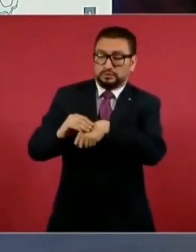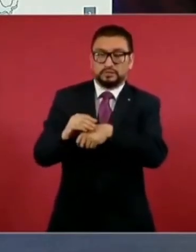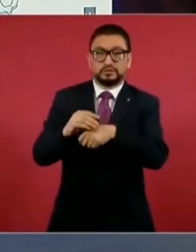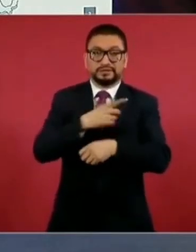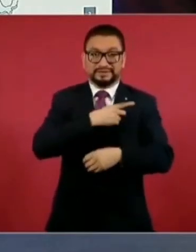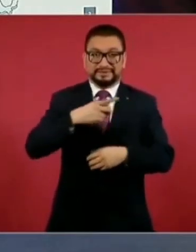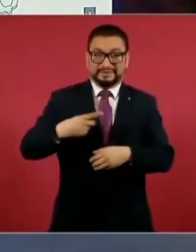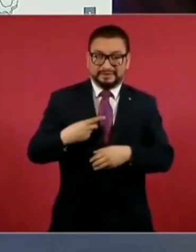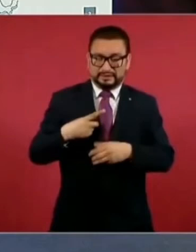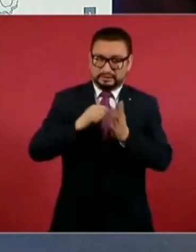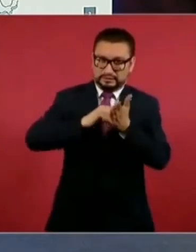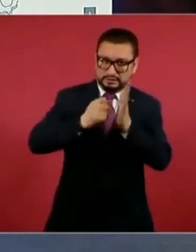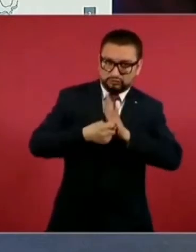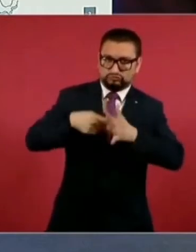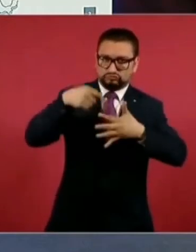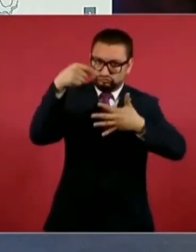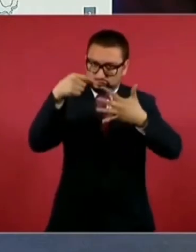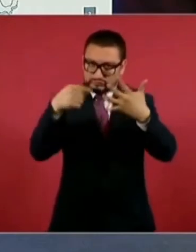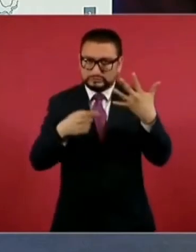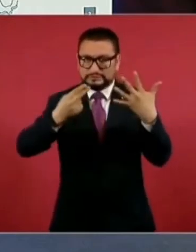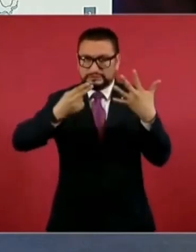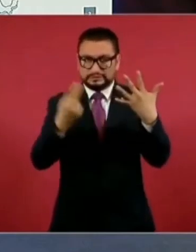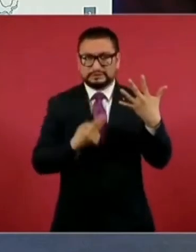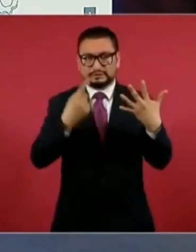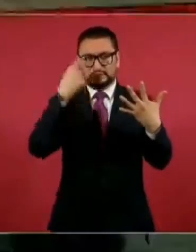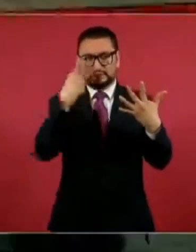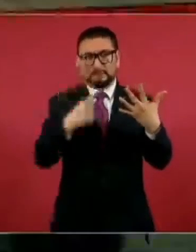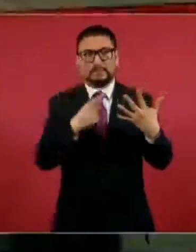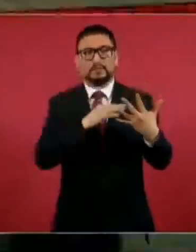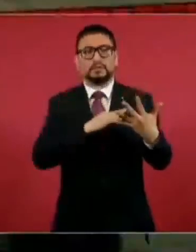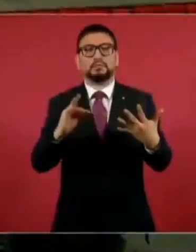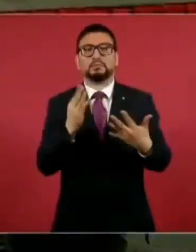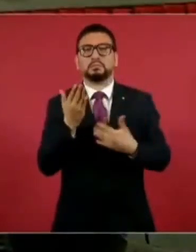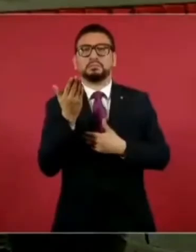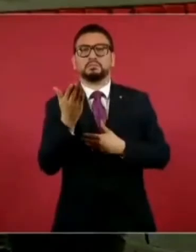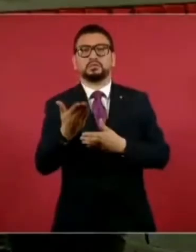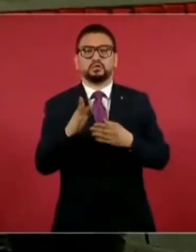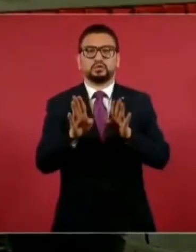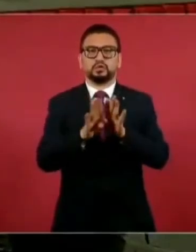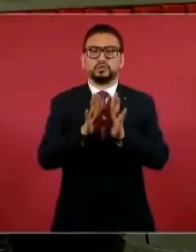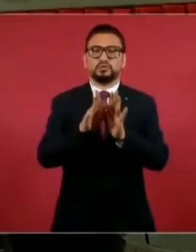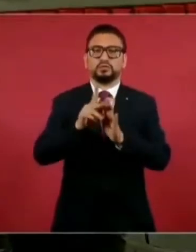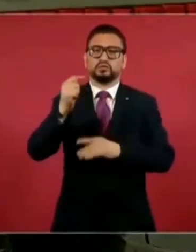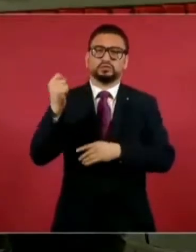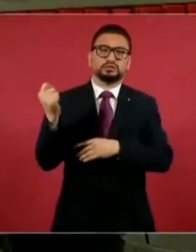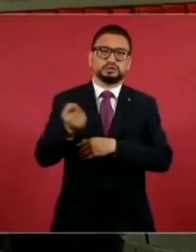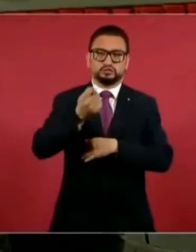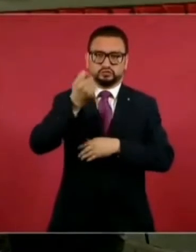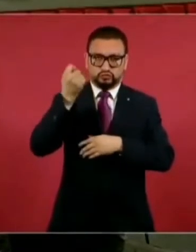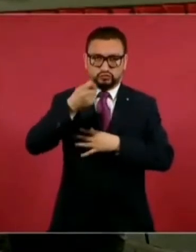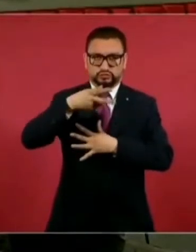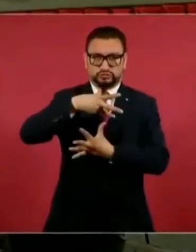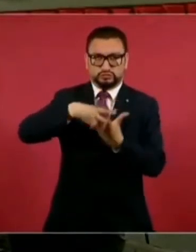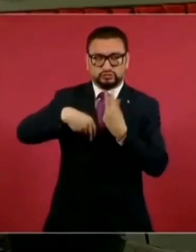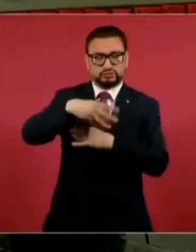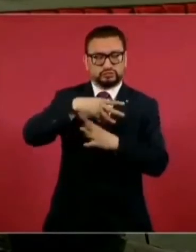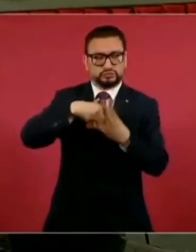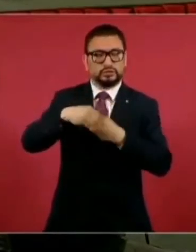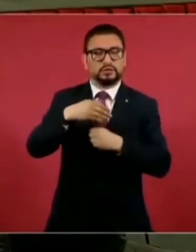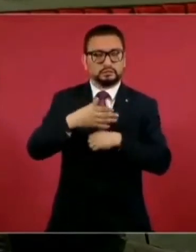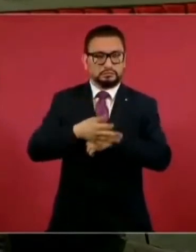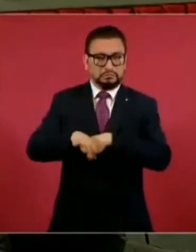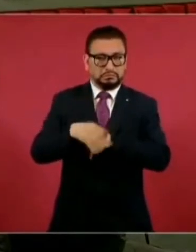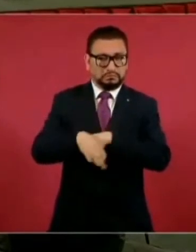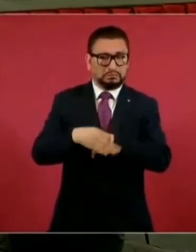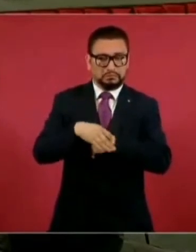requerimientos técnicos necesarios para pedir, sobre todo en el tipo de tecnologías renovables intermitentes, que se